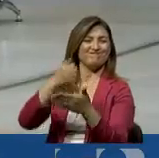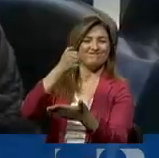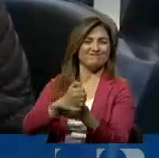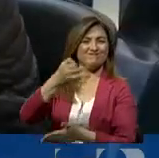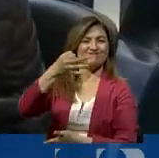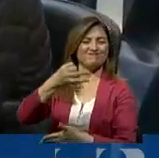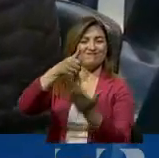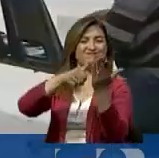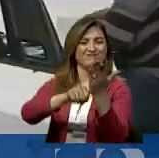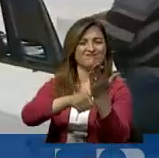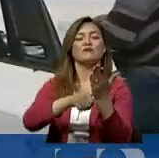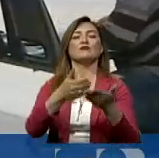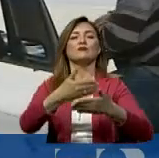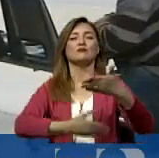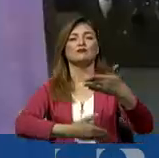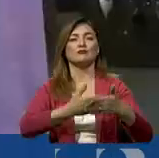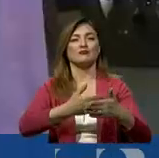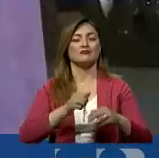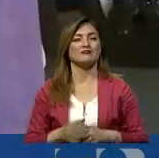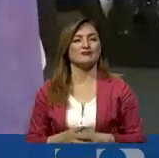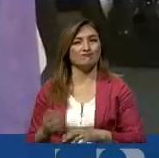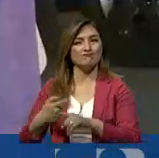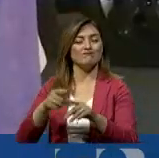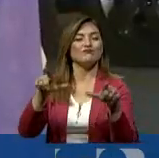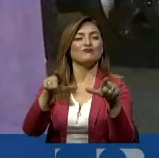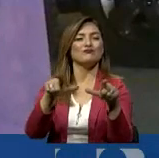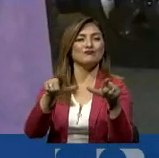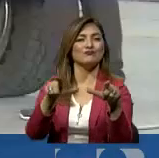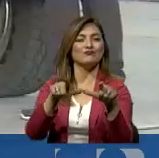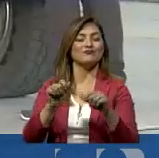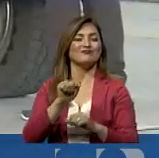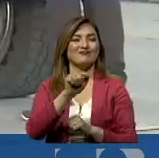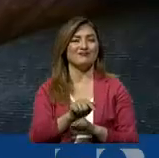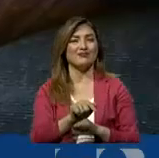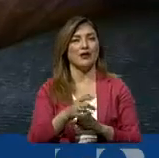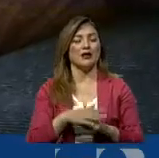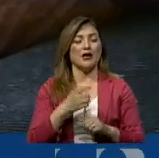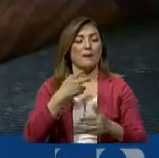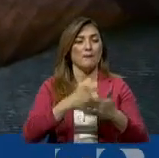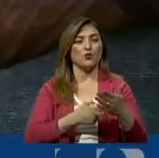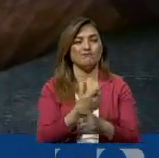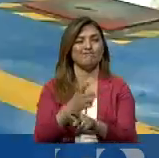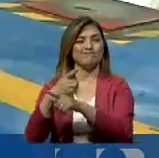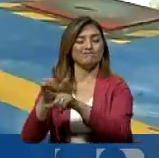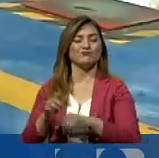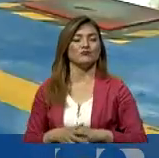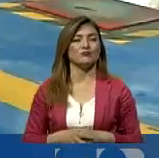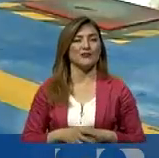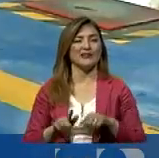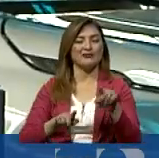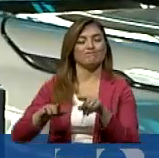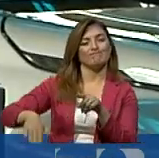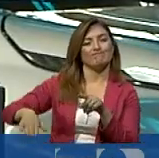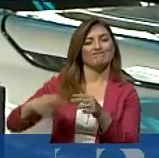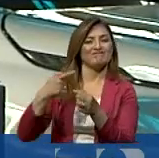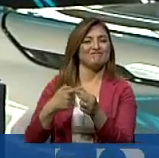original, cédula de identidad, documento de adjudicación y el certificado de levantamiento de improntas. Pero algunos se retrasan en el proceso porque